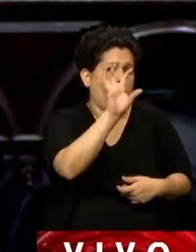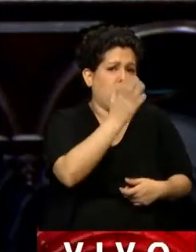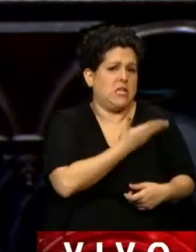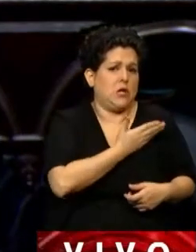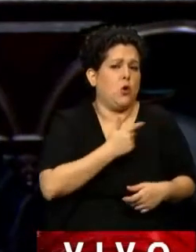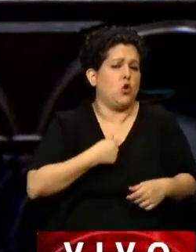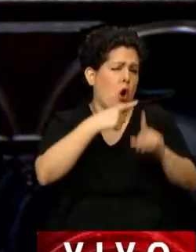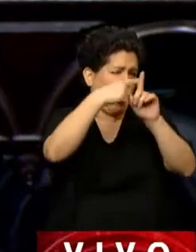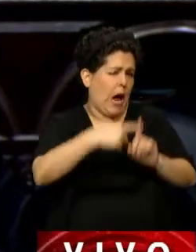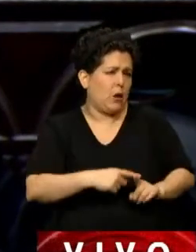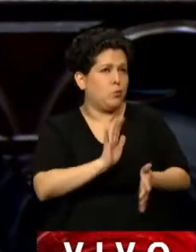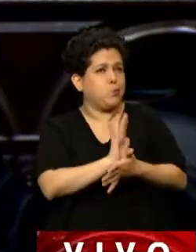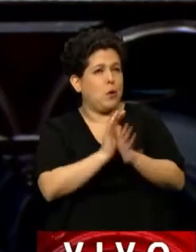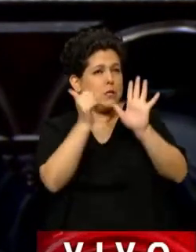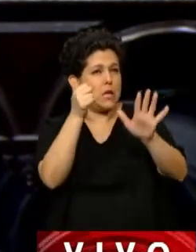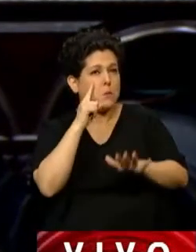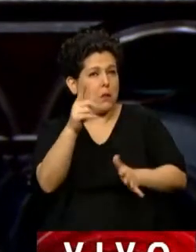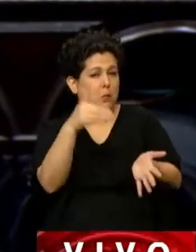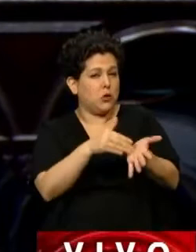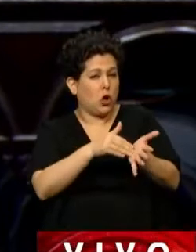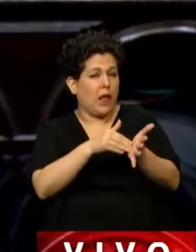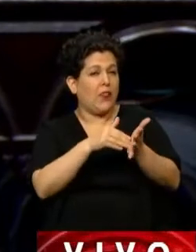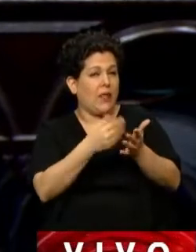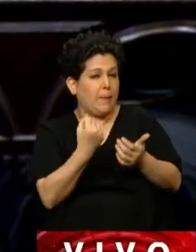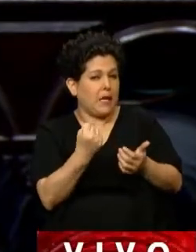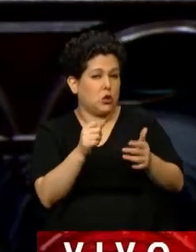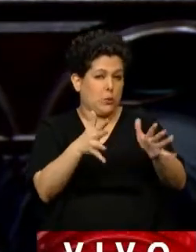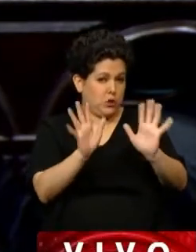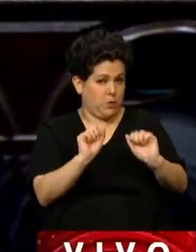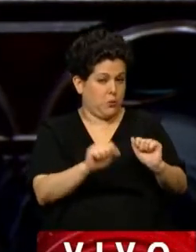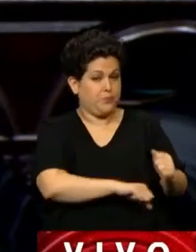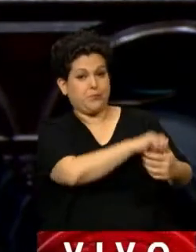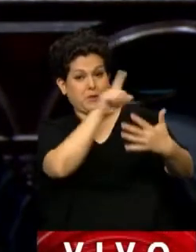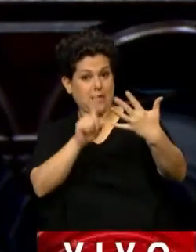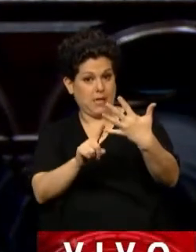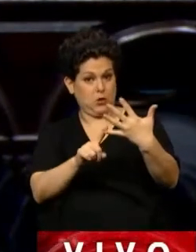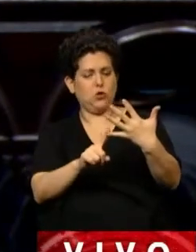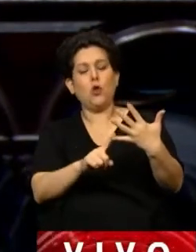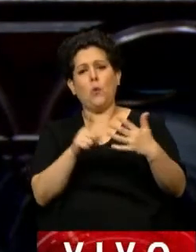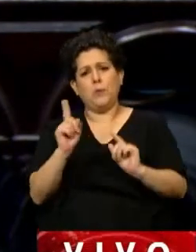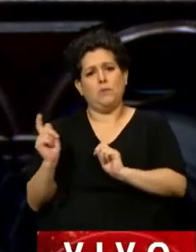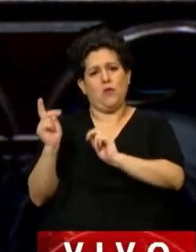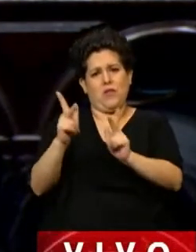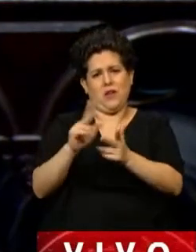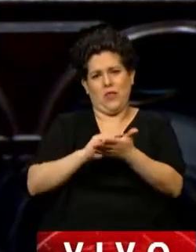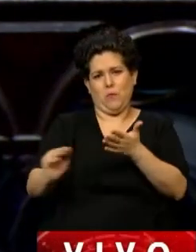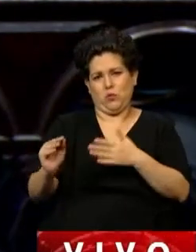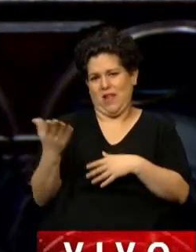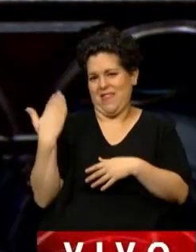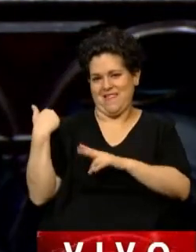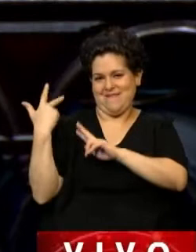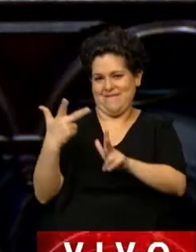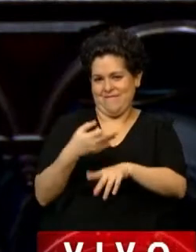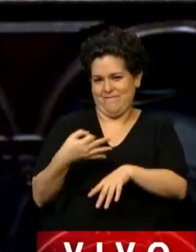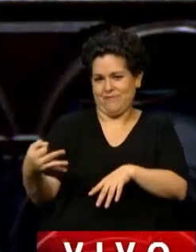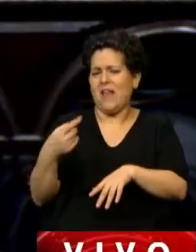cálculo es que no bajaría de los 6.000 millones de pesos, solamente la adecuación. Y quinto, lo mencionó la diputada propinante,